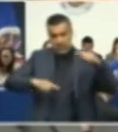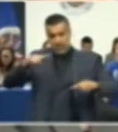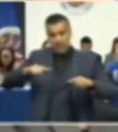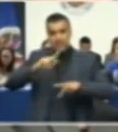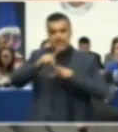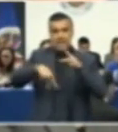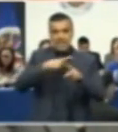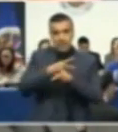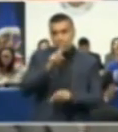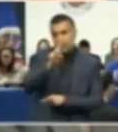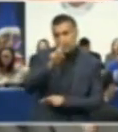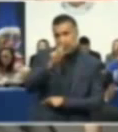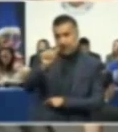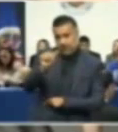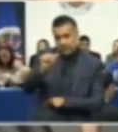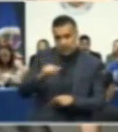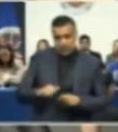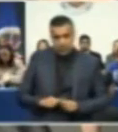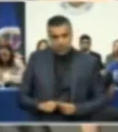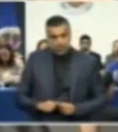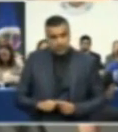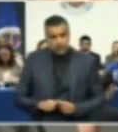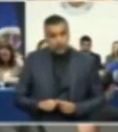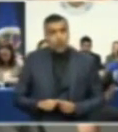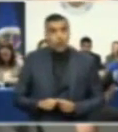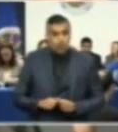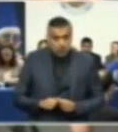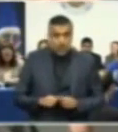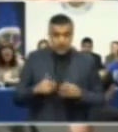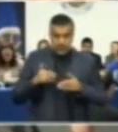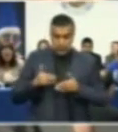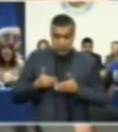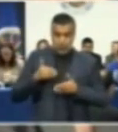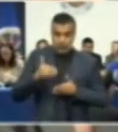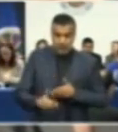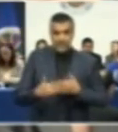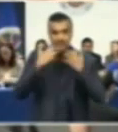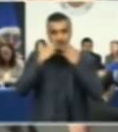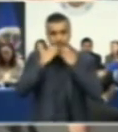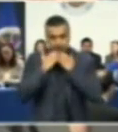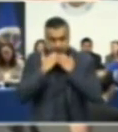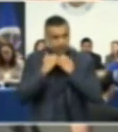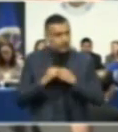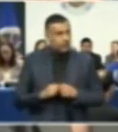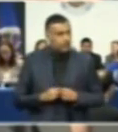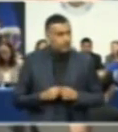de discapacidad, lo cual es un paso indispensable.